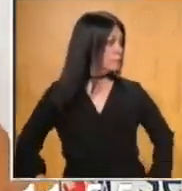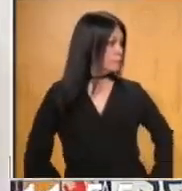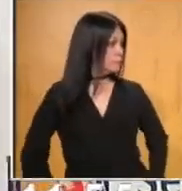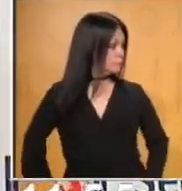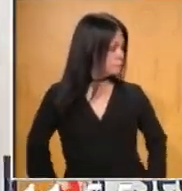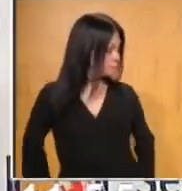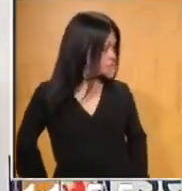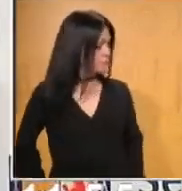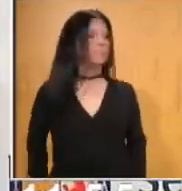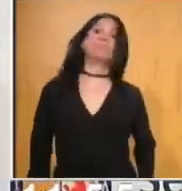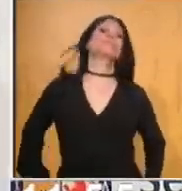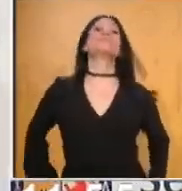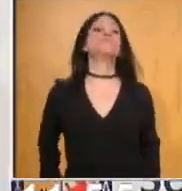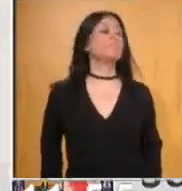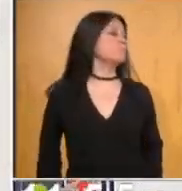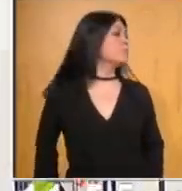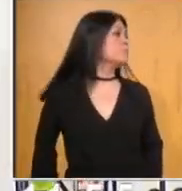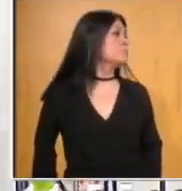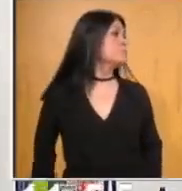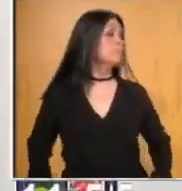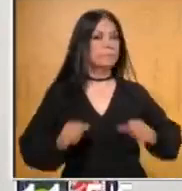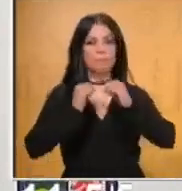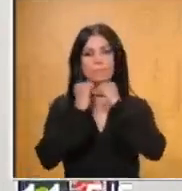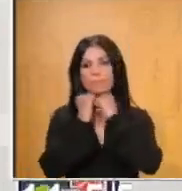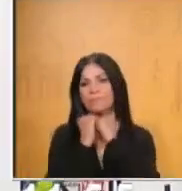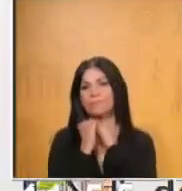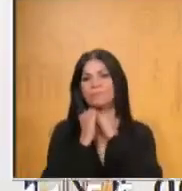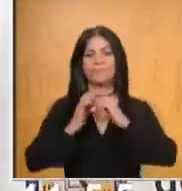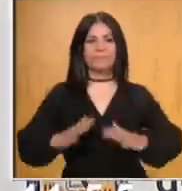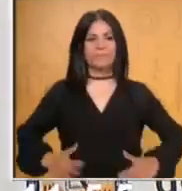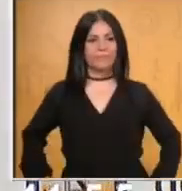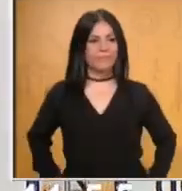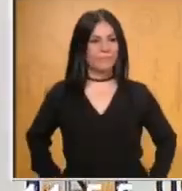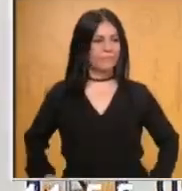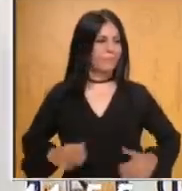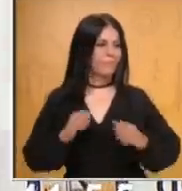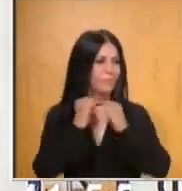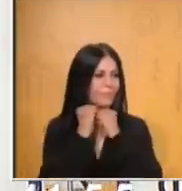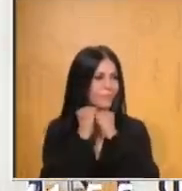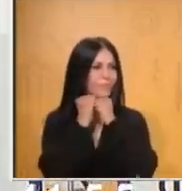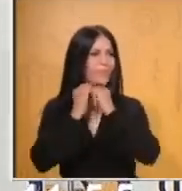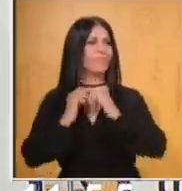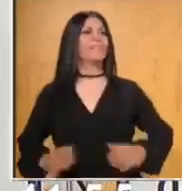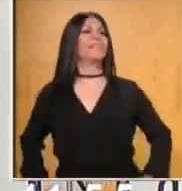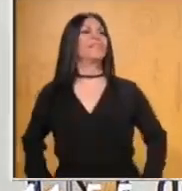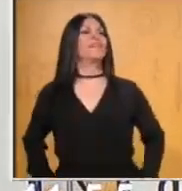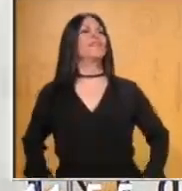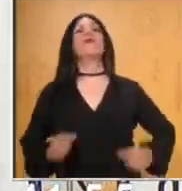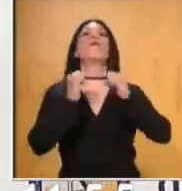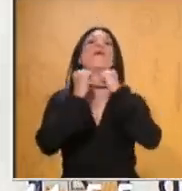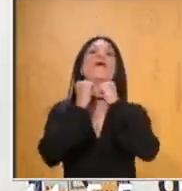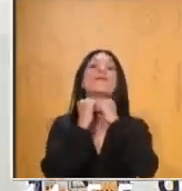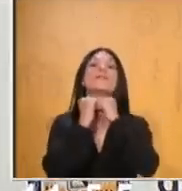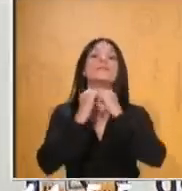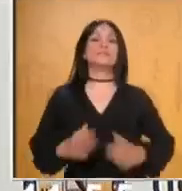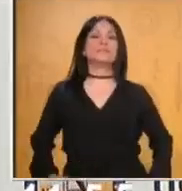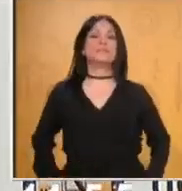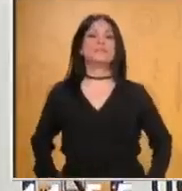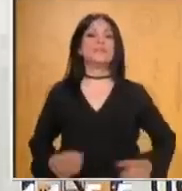a la anchura de mis hombros y bajamos. 1, 2, 3,